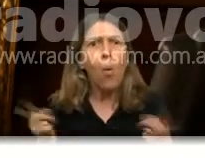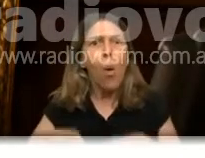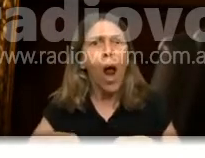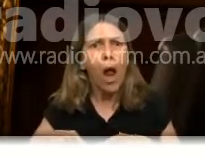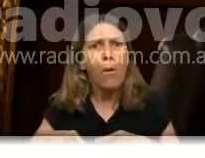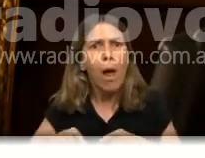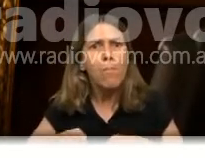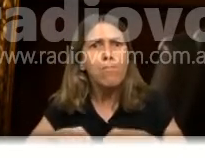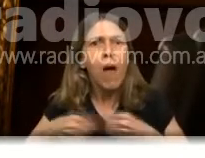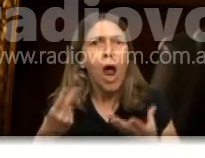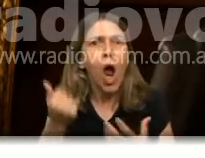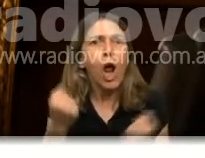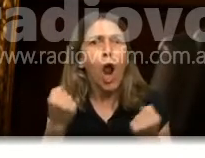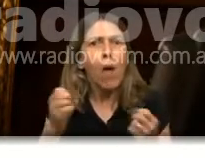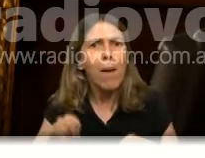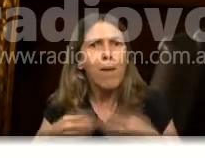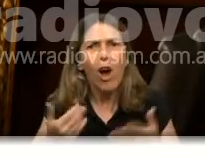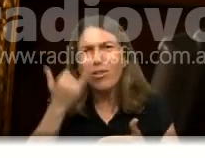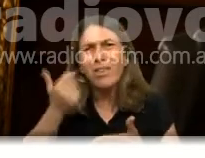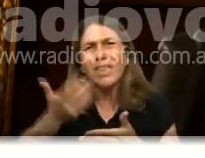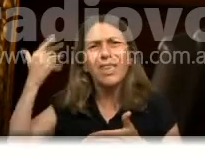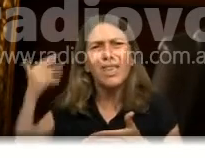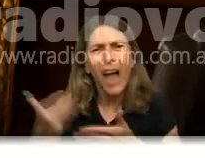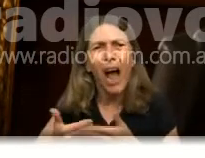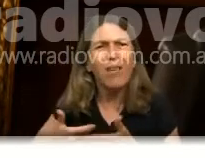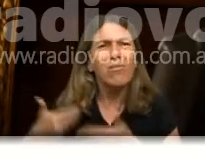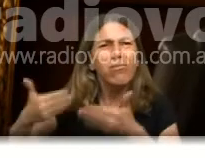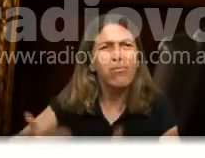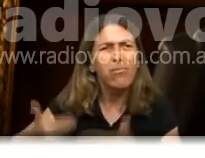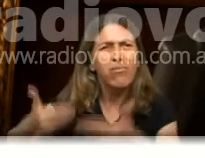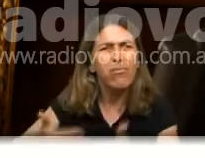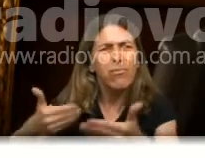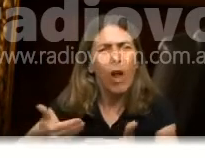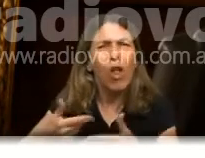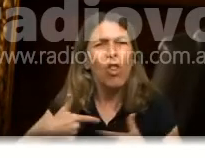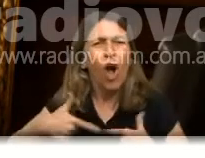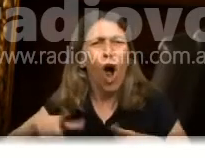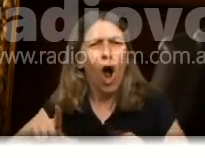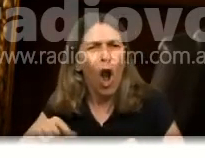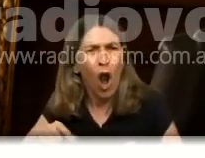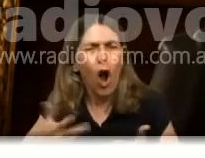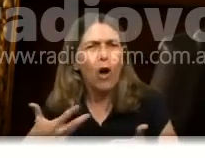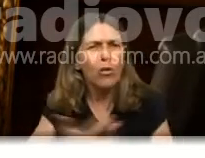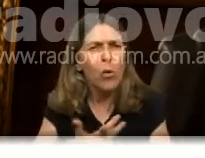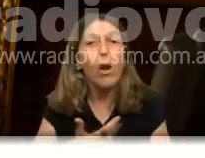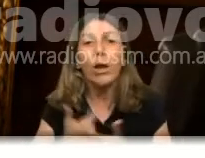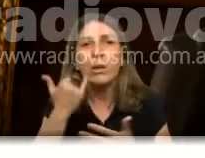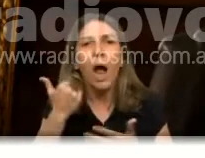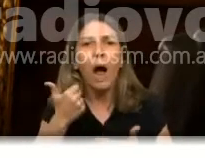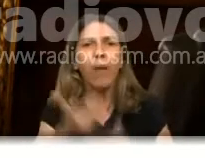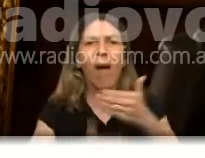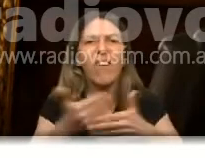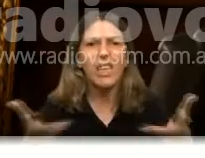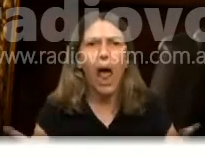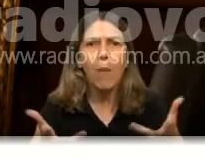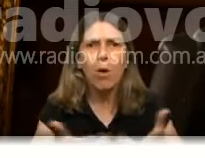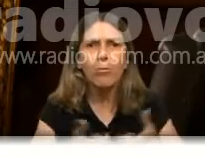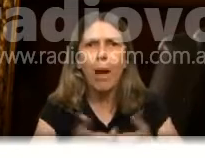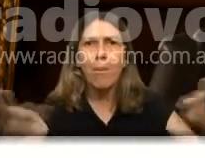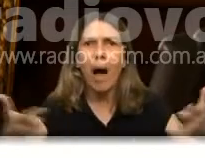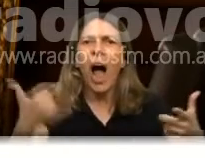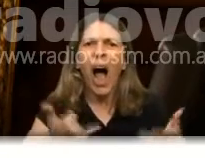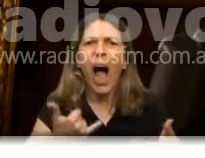después de tanto dolor y tanta postergación estamos avanzando y creciendo hay más actividad